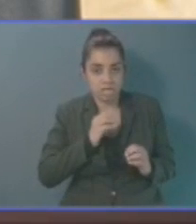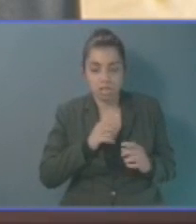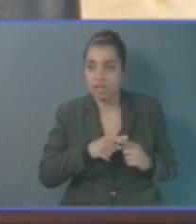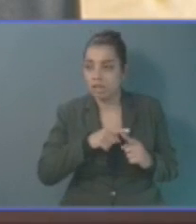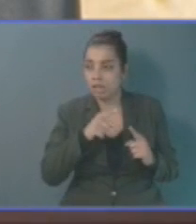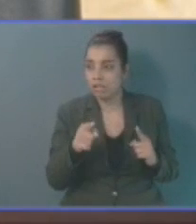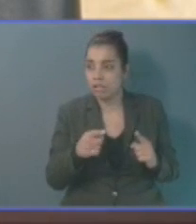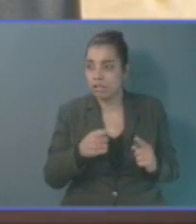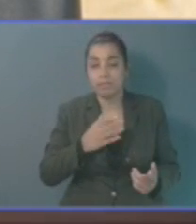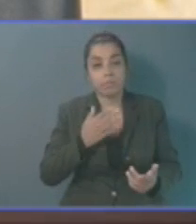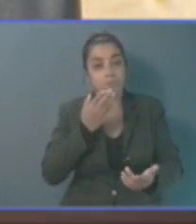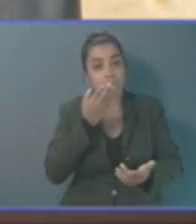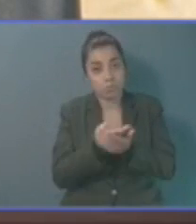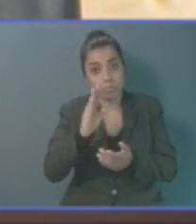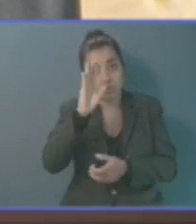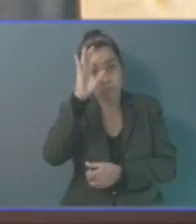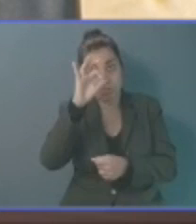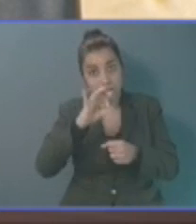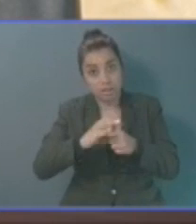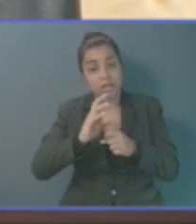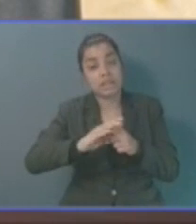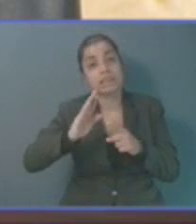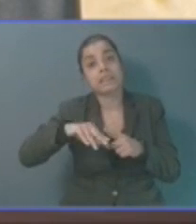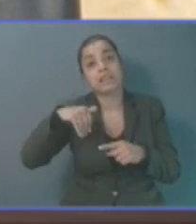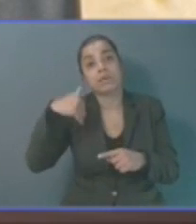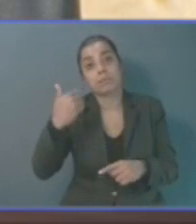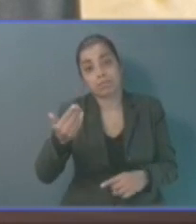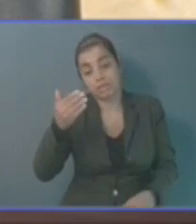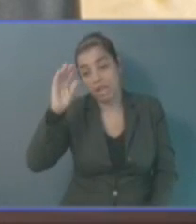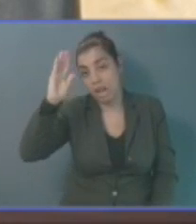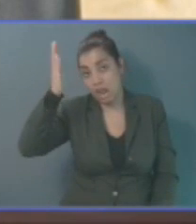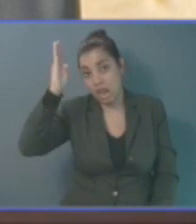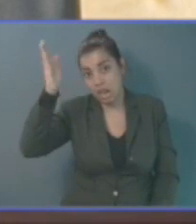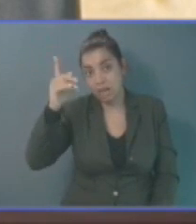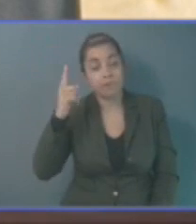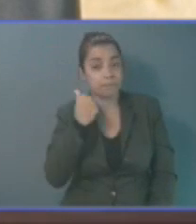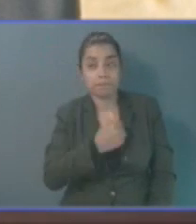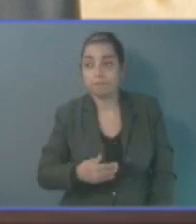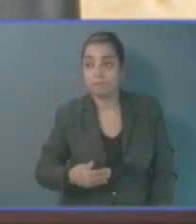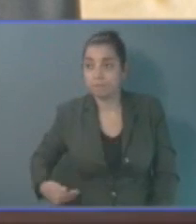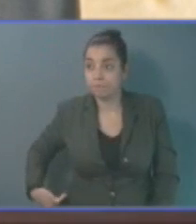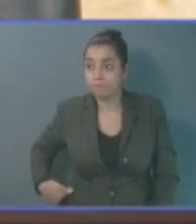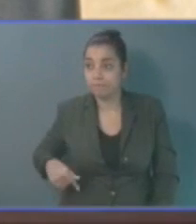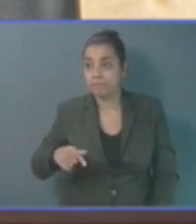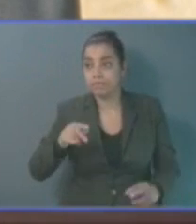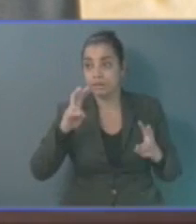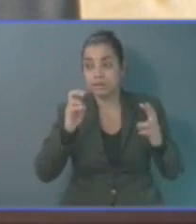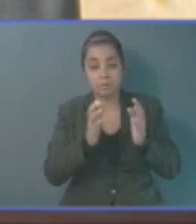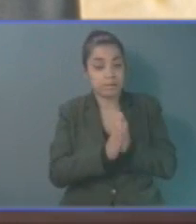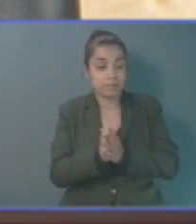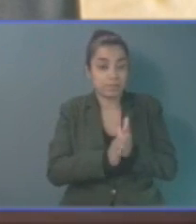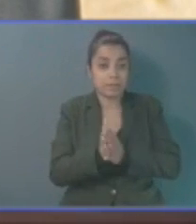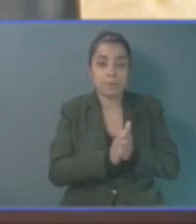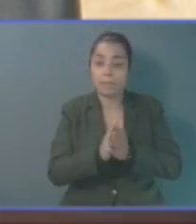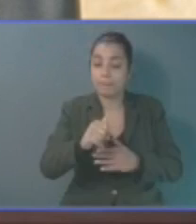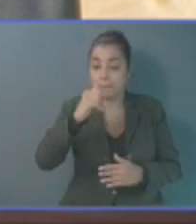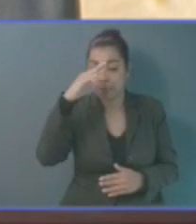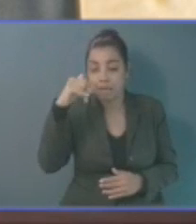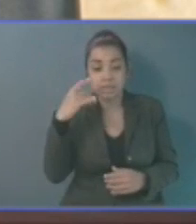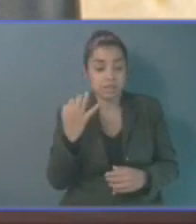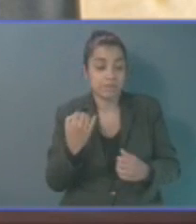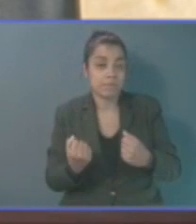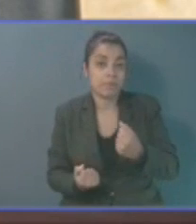y que lo someta a consideración y que posteriormente usted le dé el uso de la palabra, presidente. Creo que es un tema de país que lo deberíamos de apoyar todos y